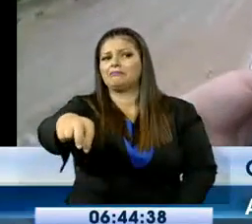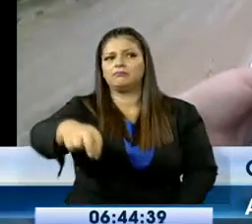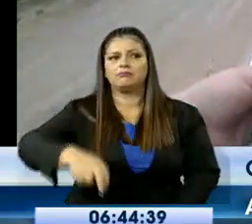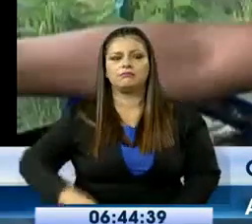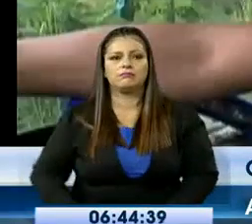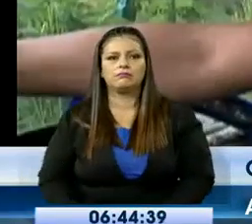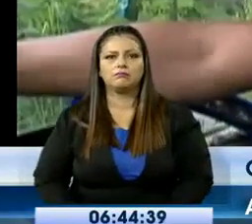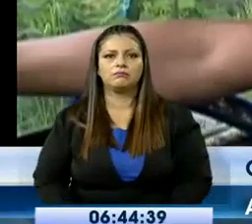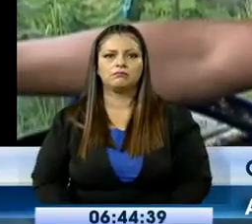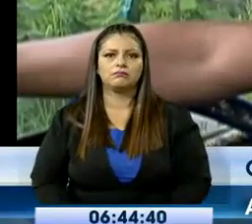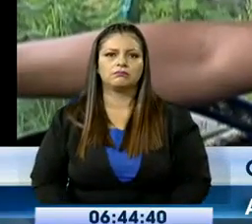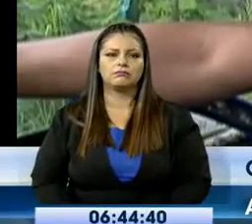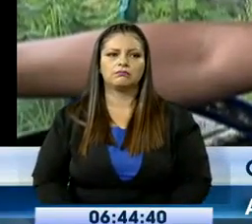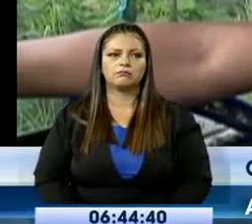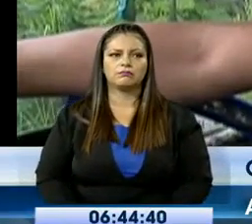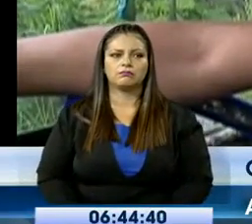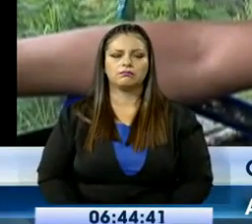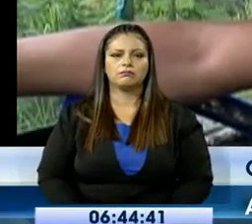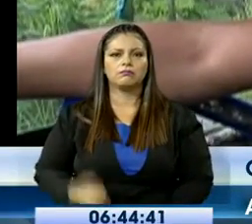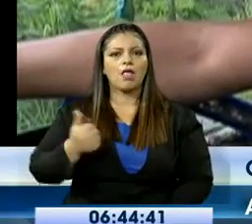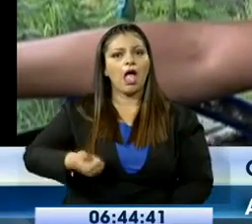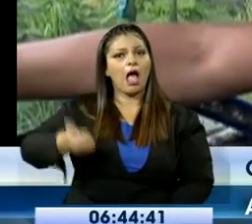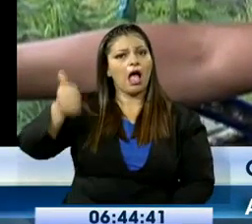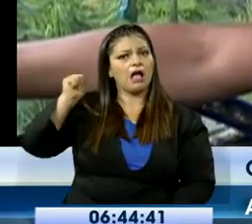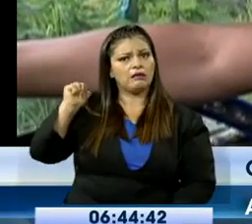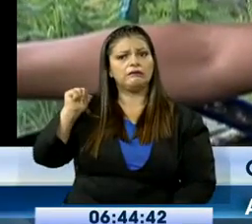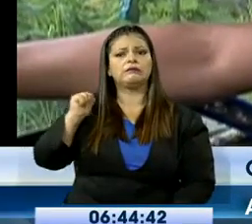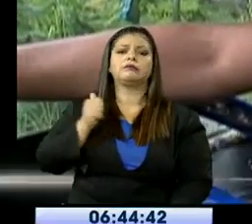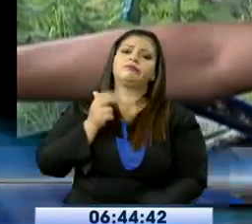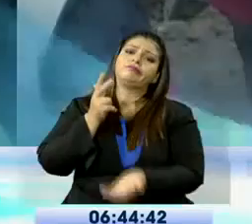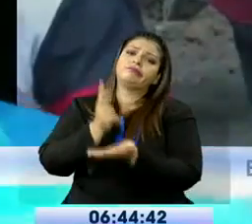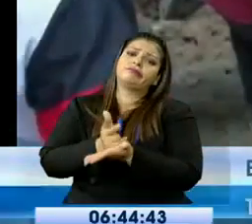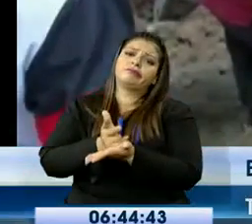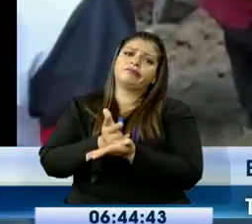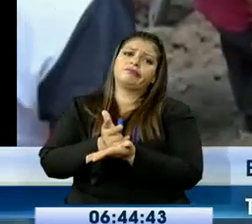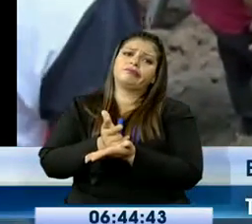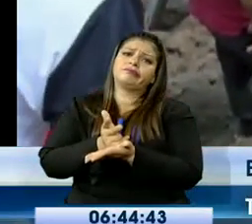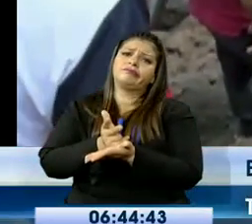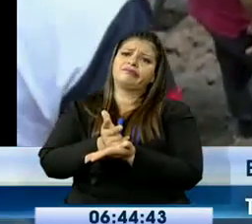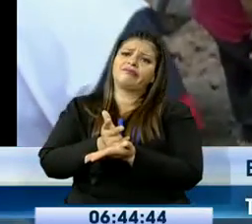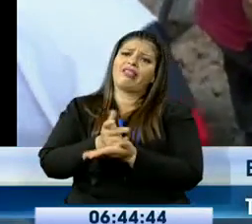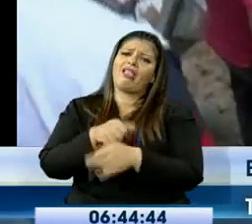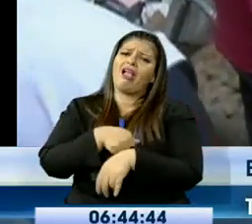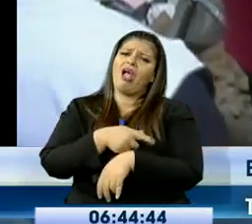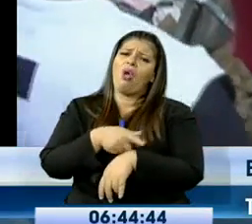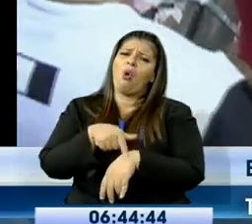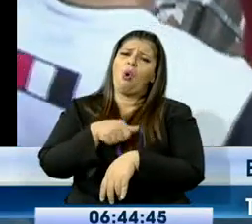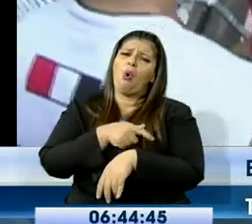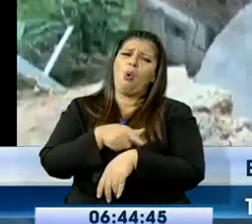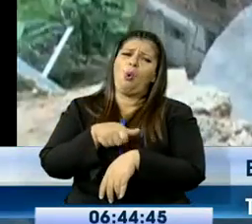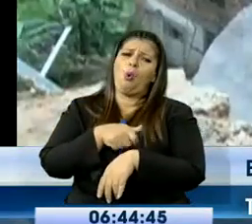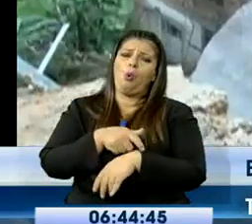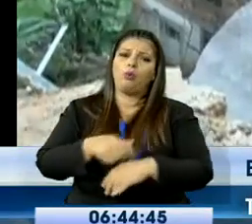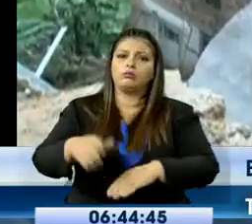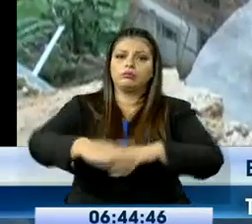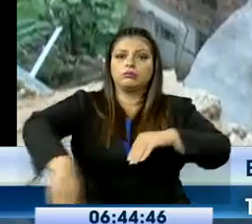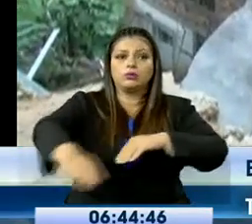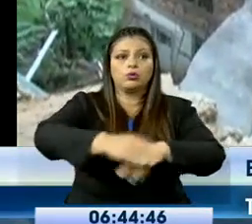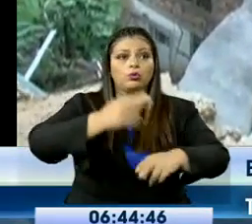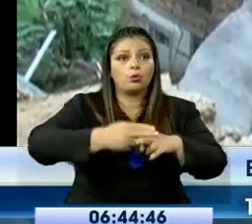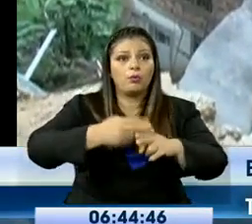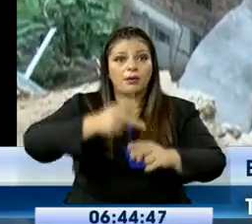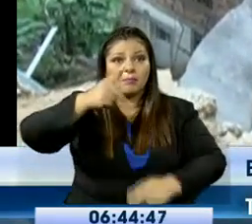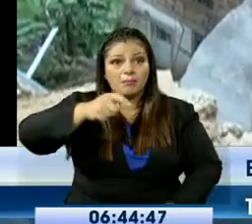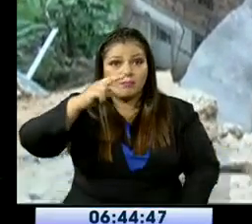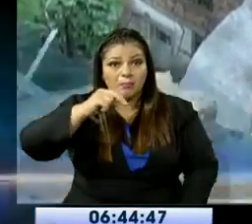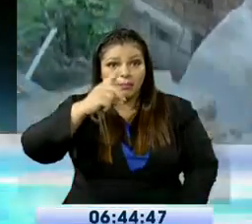la vía. Y desde ayer no hemos podido pasar. Ha llovido bastante. En el sector El Prado, una vivienda de 6 pisos colapsó